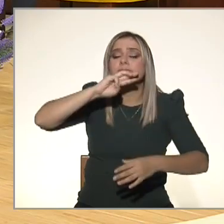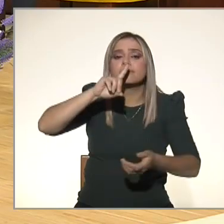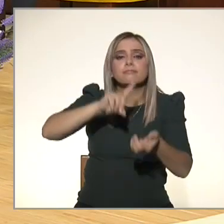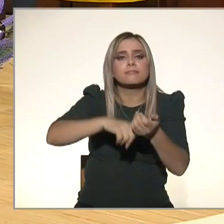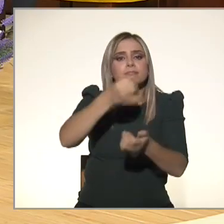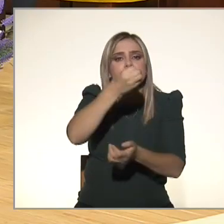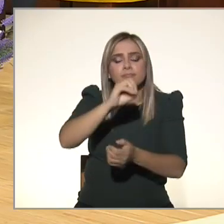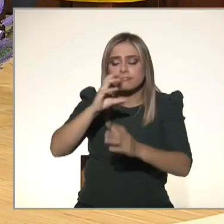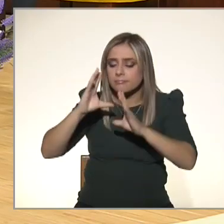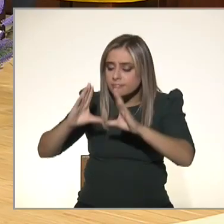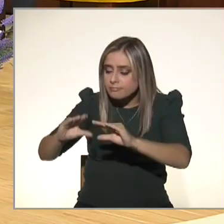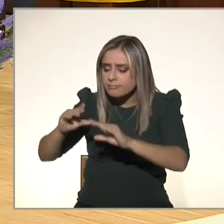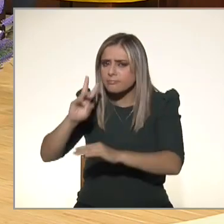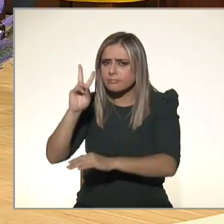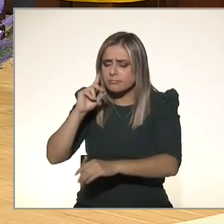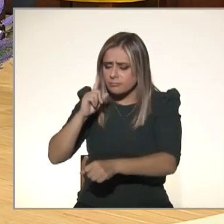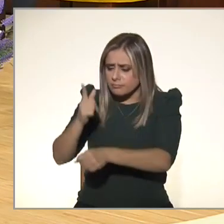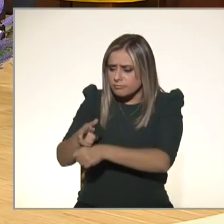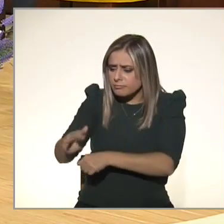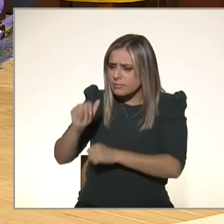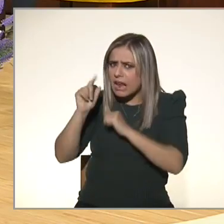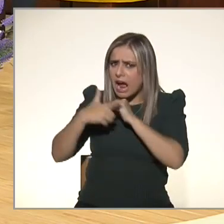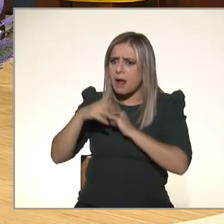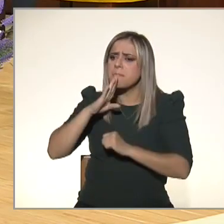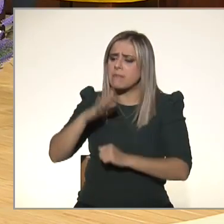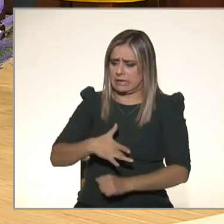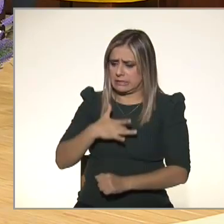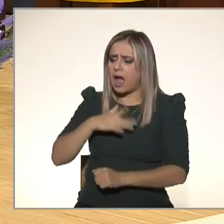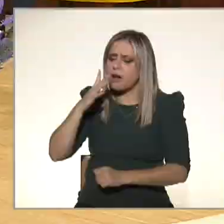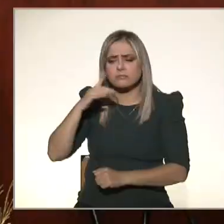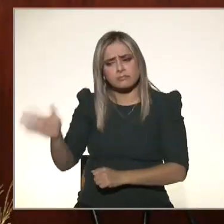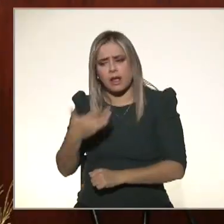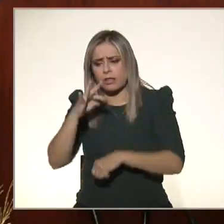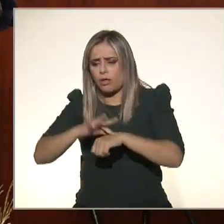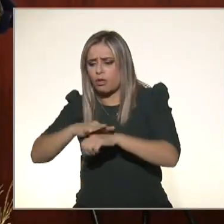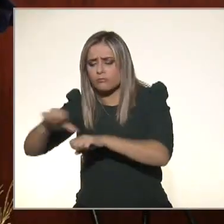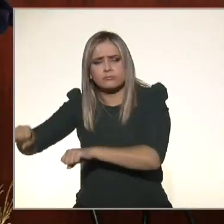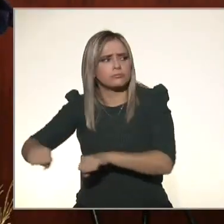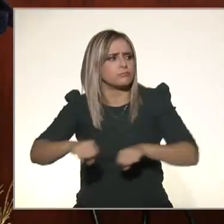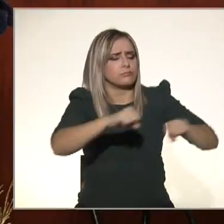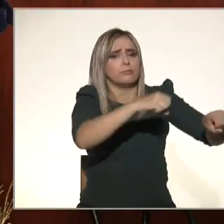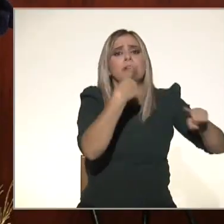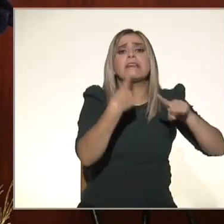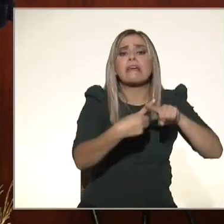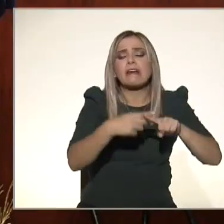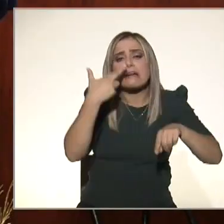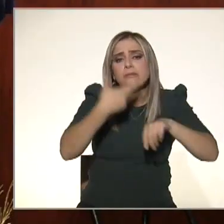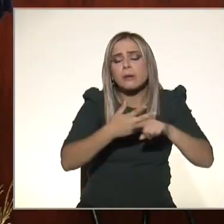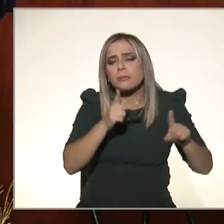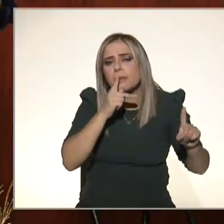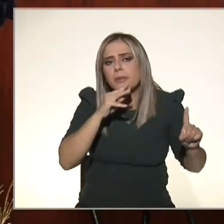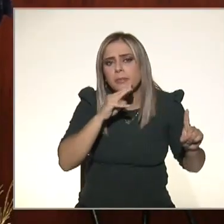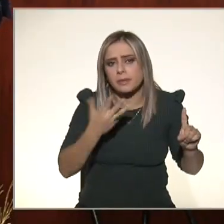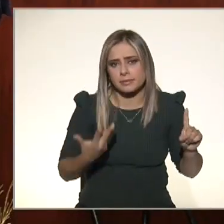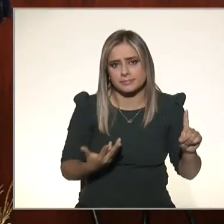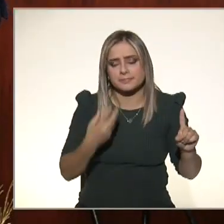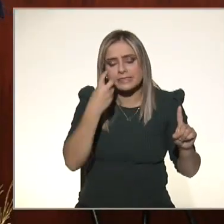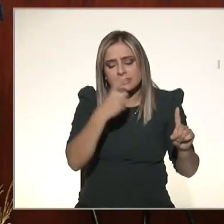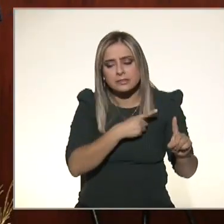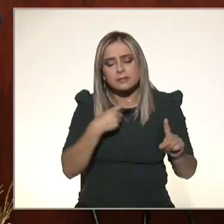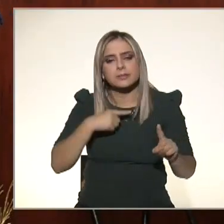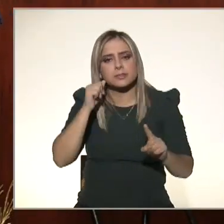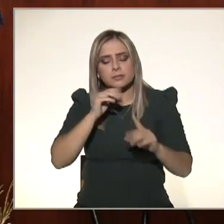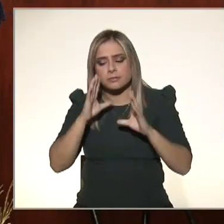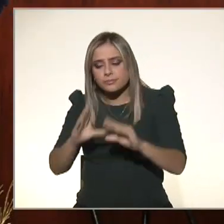una revisión si es Claro. que detectan algo, o simplemente van a ir a una valoración para resolver dudas, que es algo que se presenta actualmente